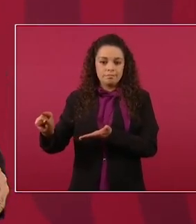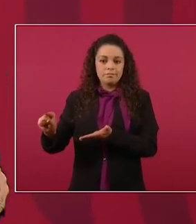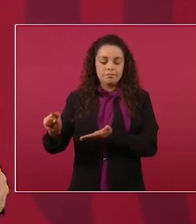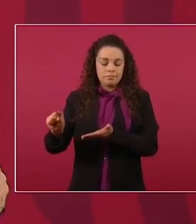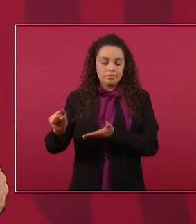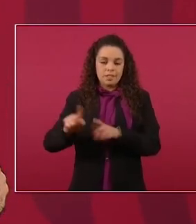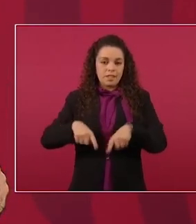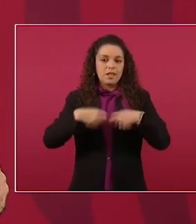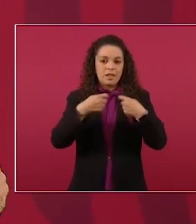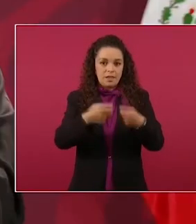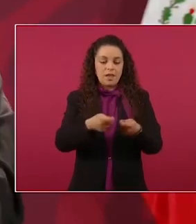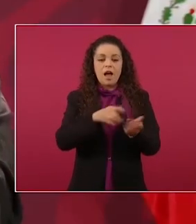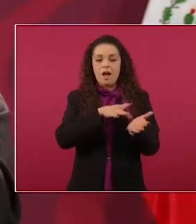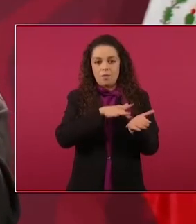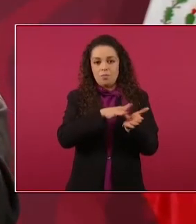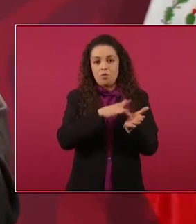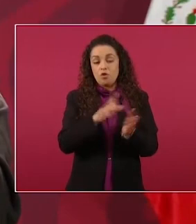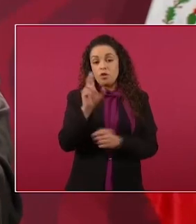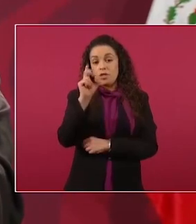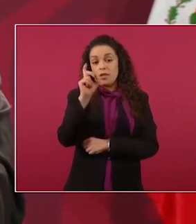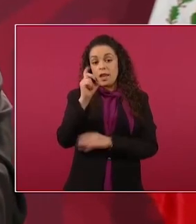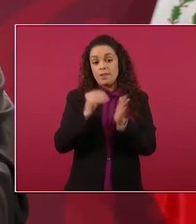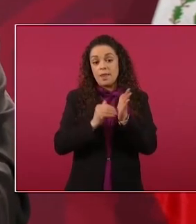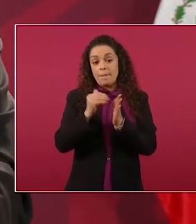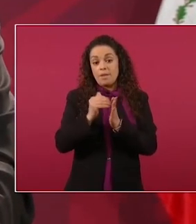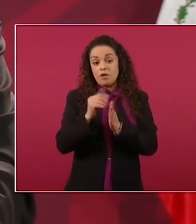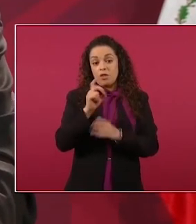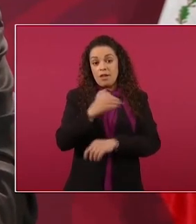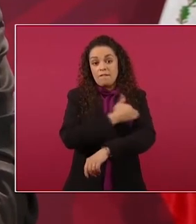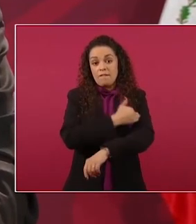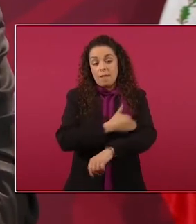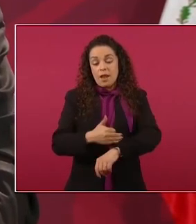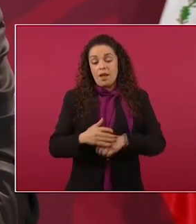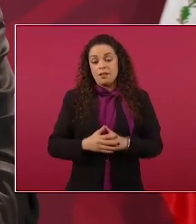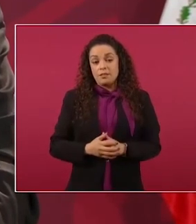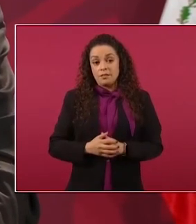apoyo a 30 millones de familias.